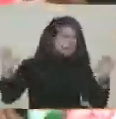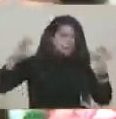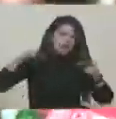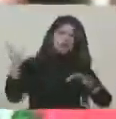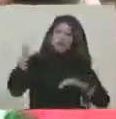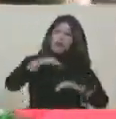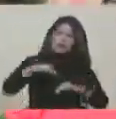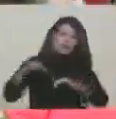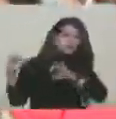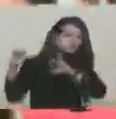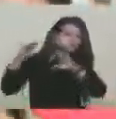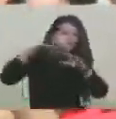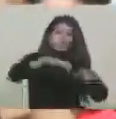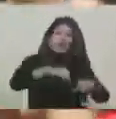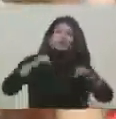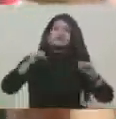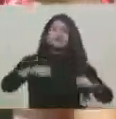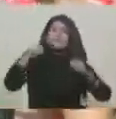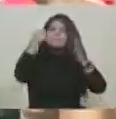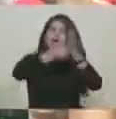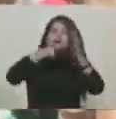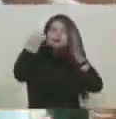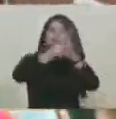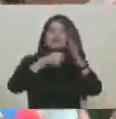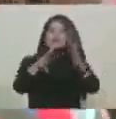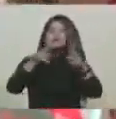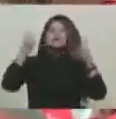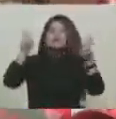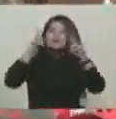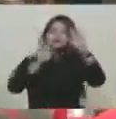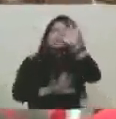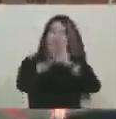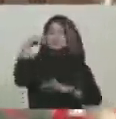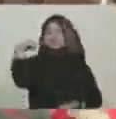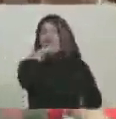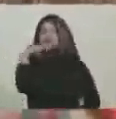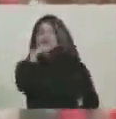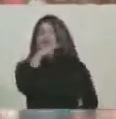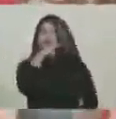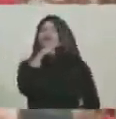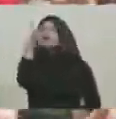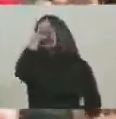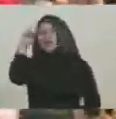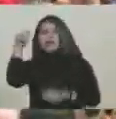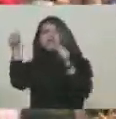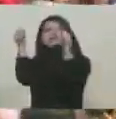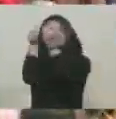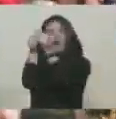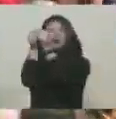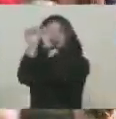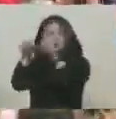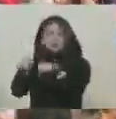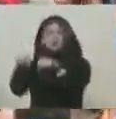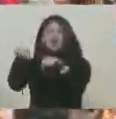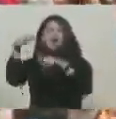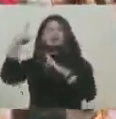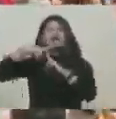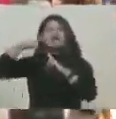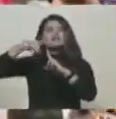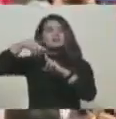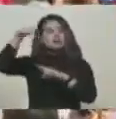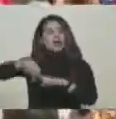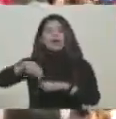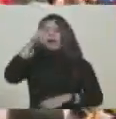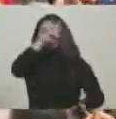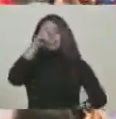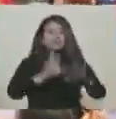batalla, vamos a la victoria revolucionaria el 15 de octubre con Vilma Mora en el estado. ¡El